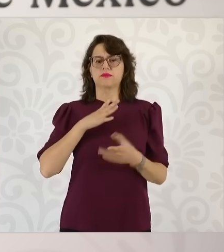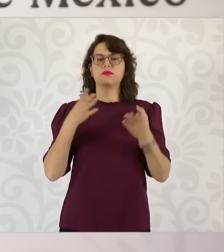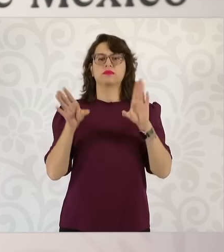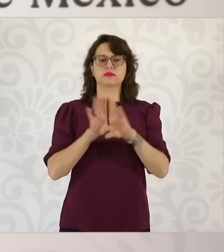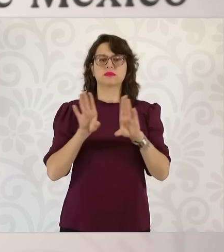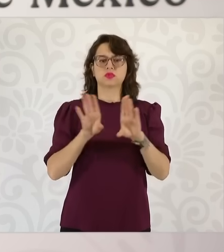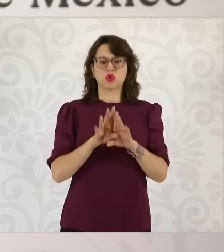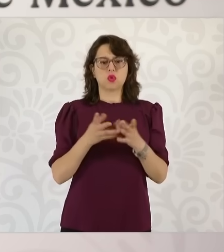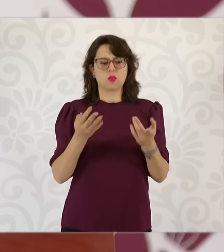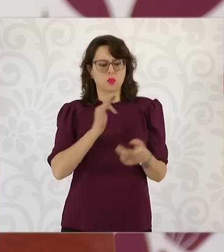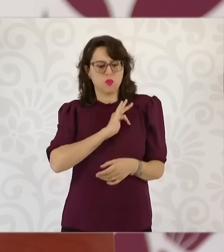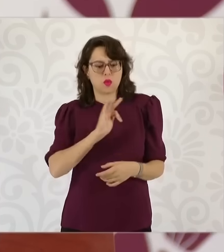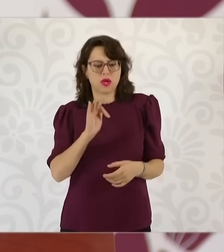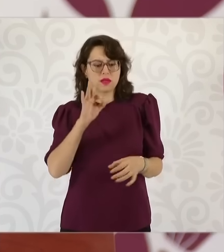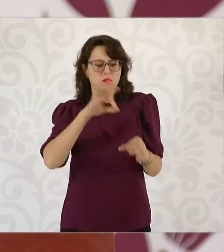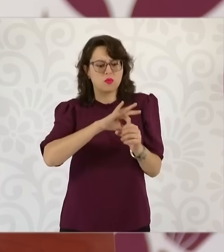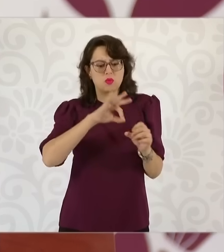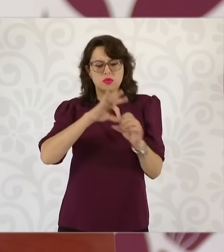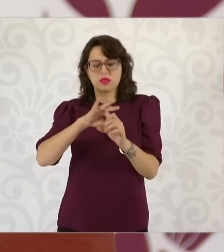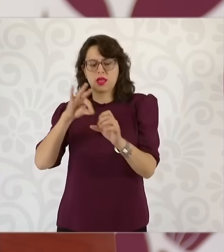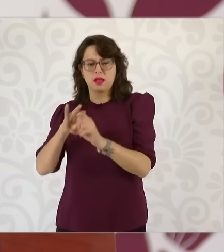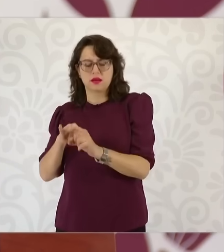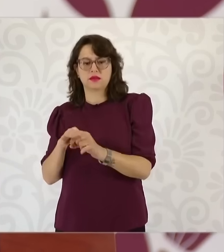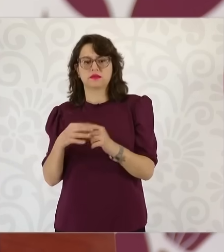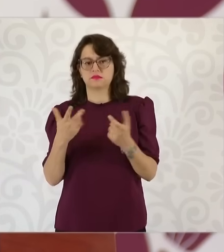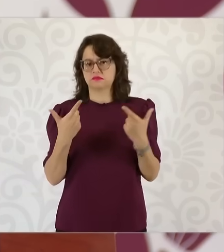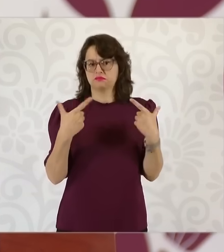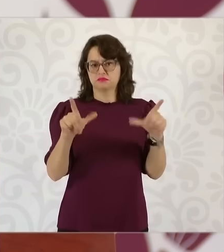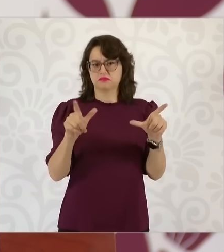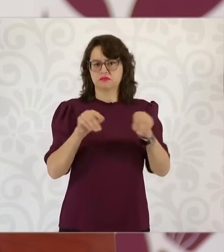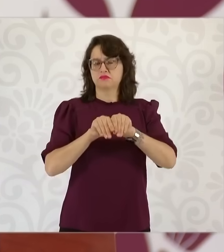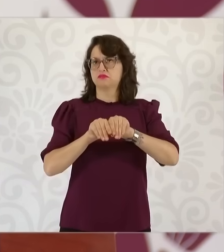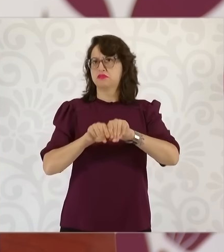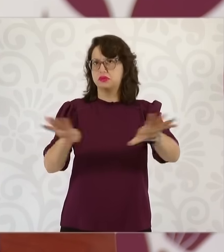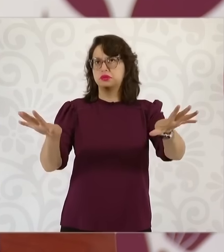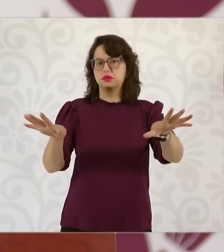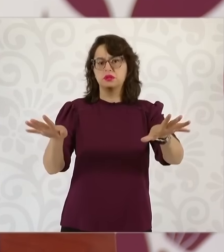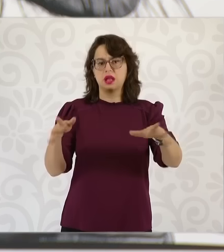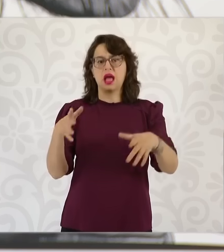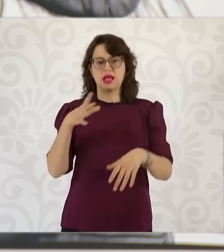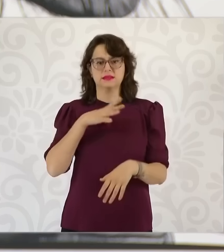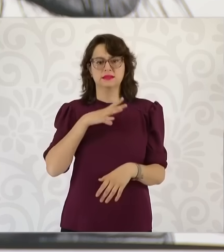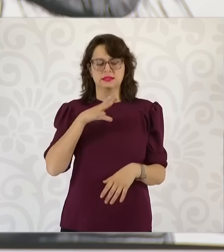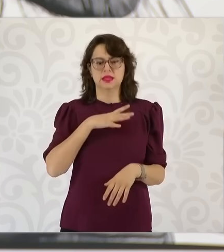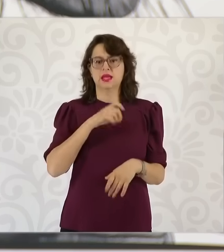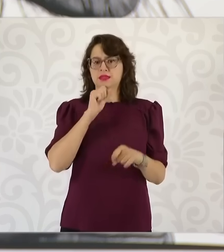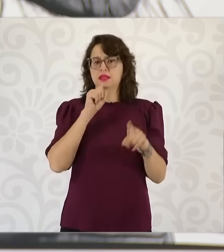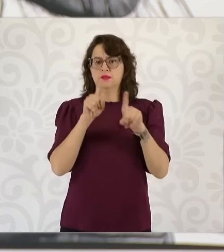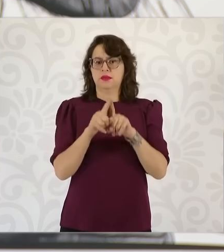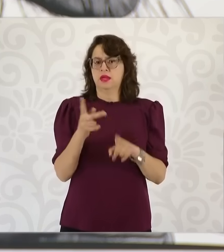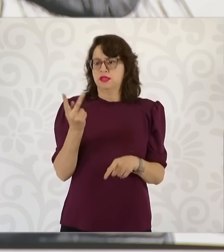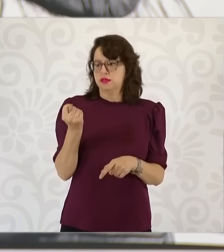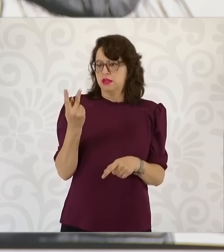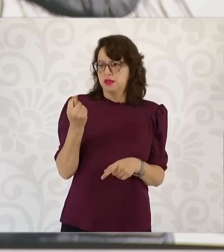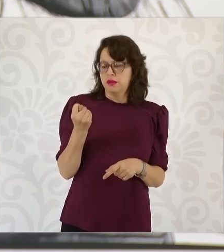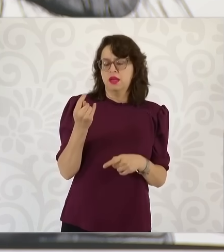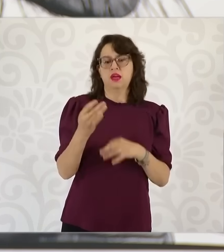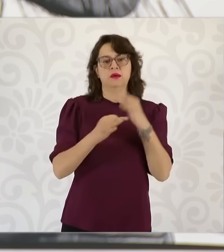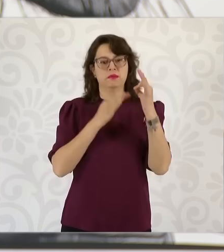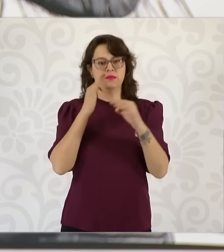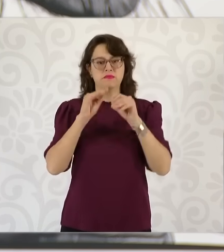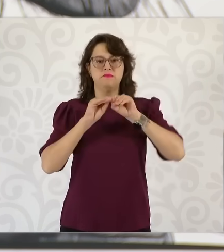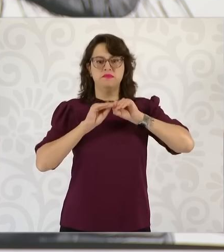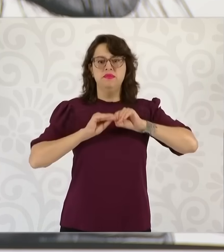Y está en los medios públicos y en los tiempos oficiales, dado que en este caso el